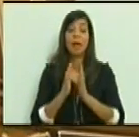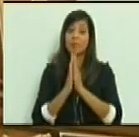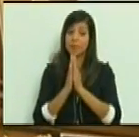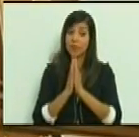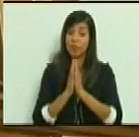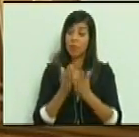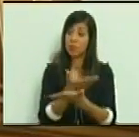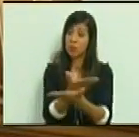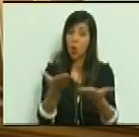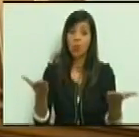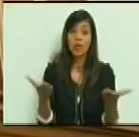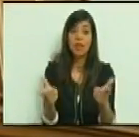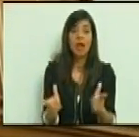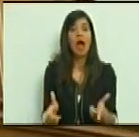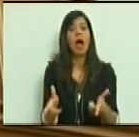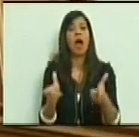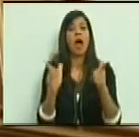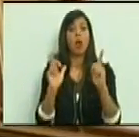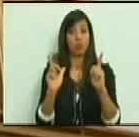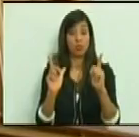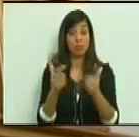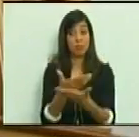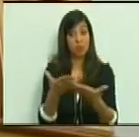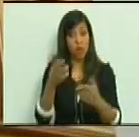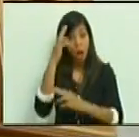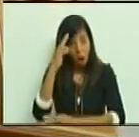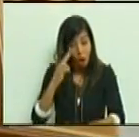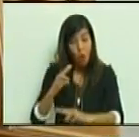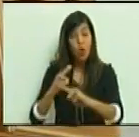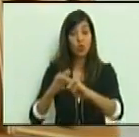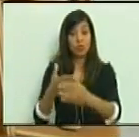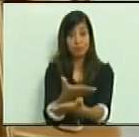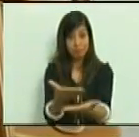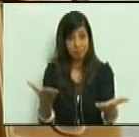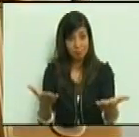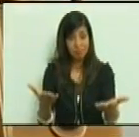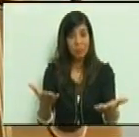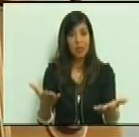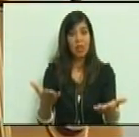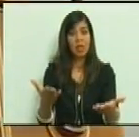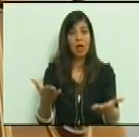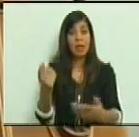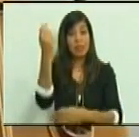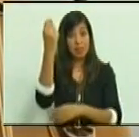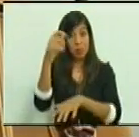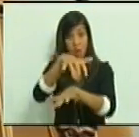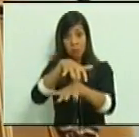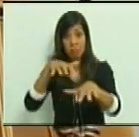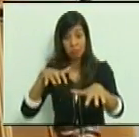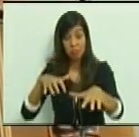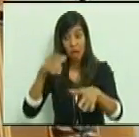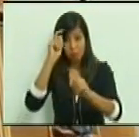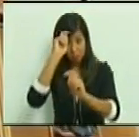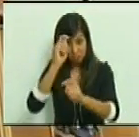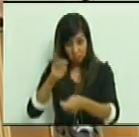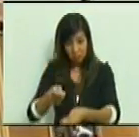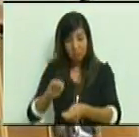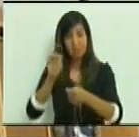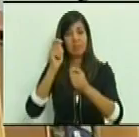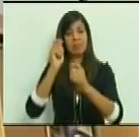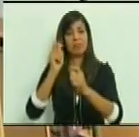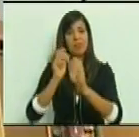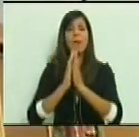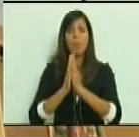honorable y plenipotenciaria Asamblea, honorable Asamblea Nacional Constituyente,